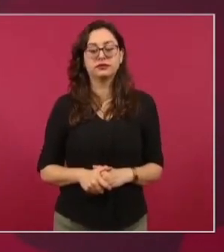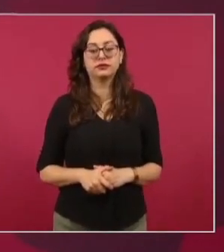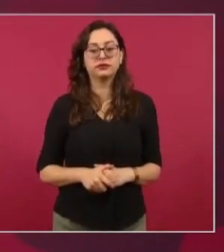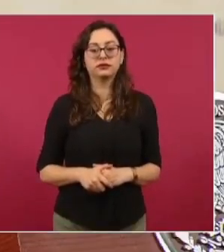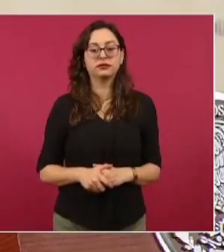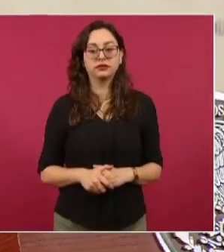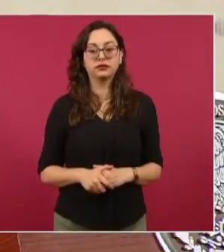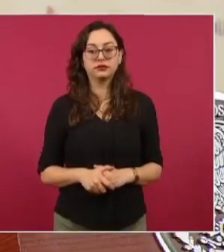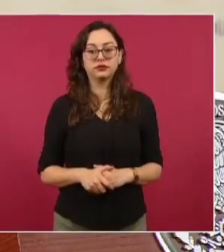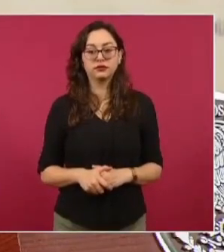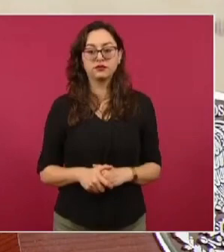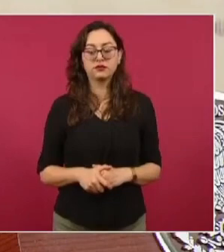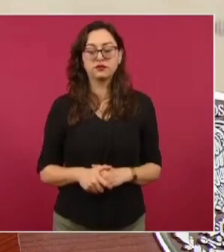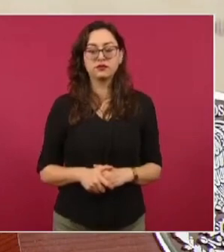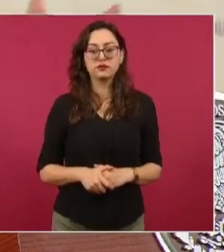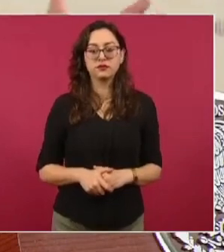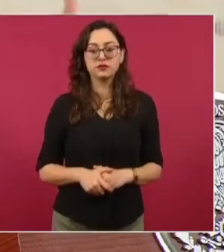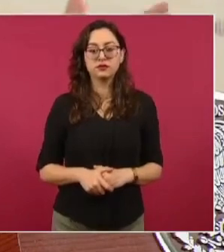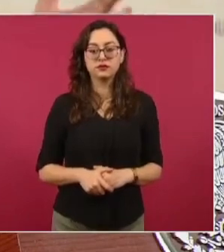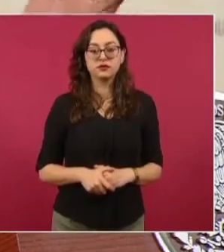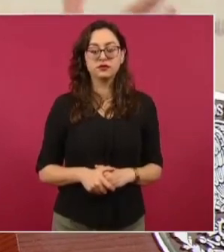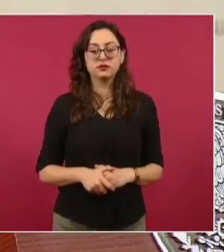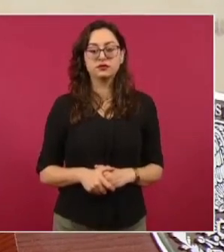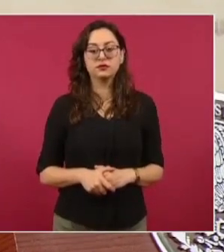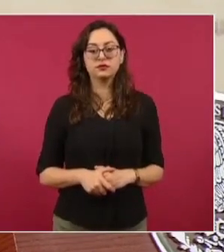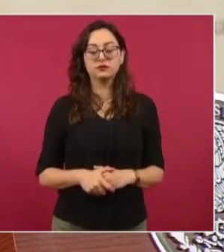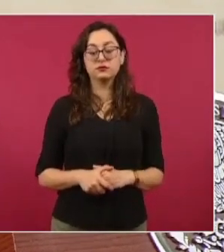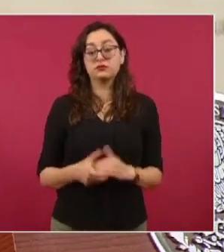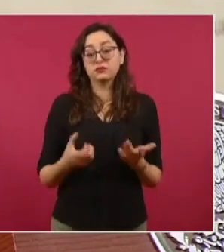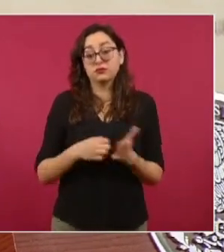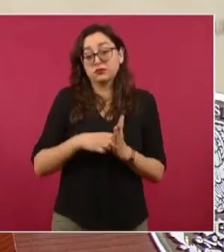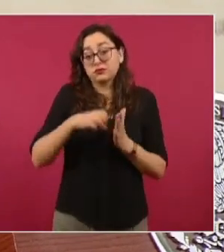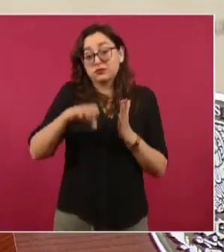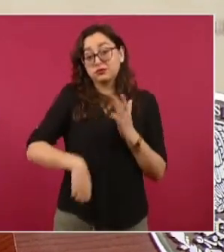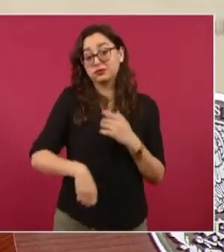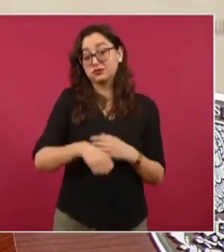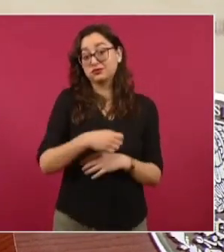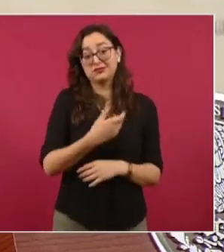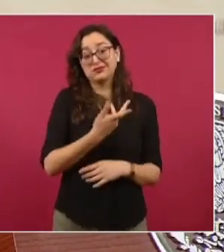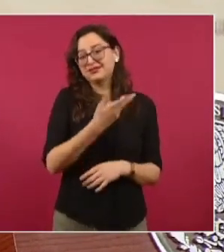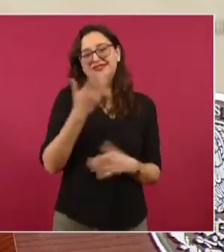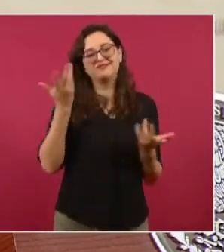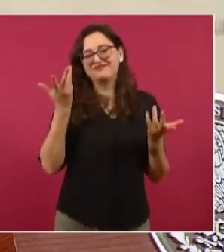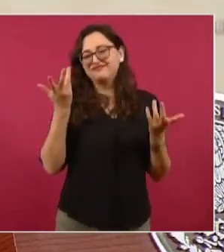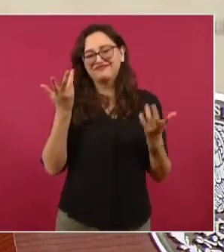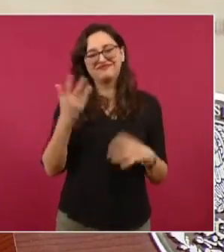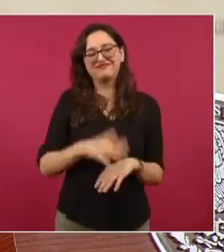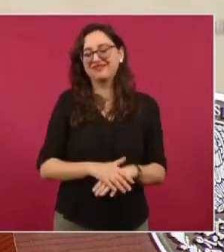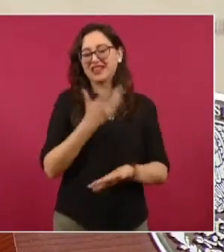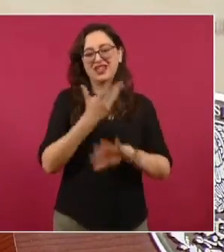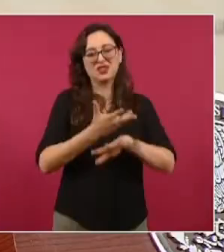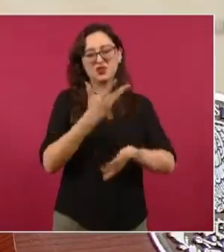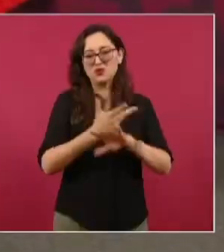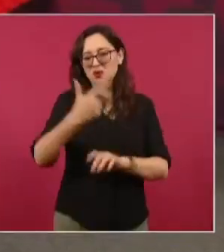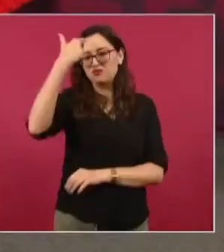este intervenir en otros países eso viene